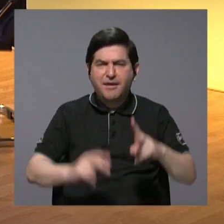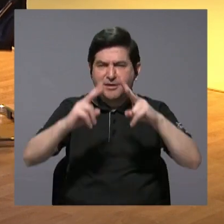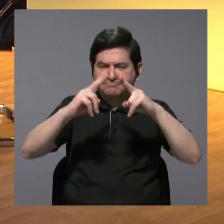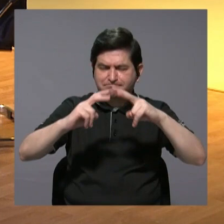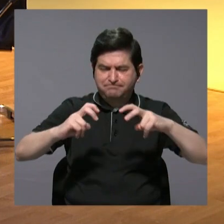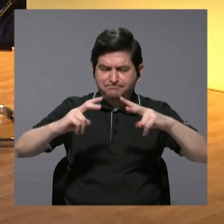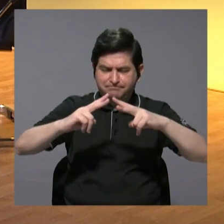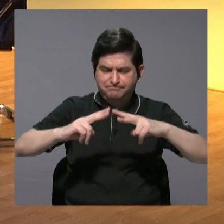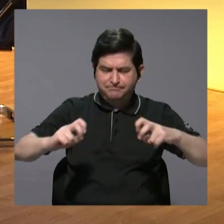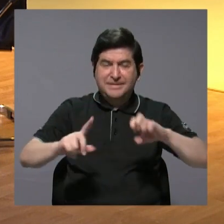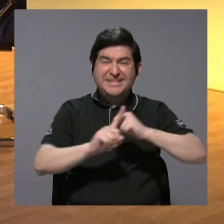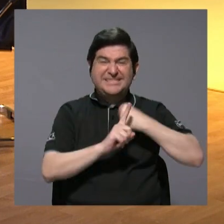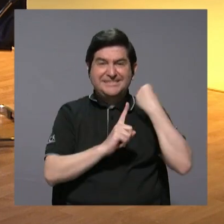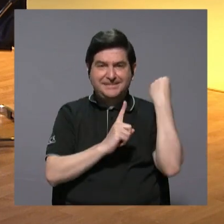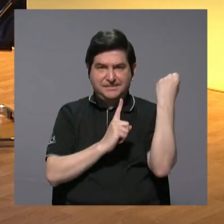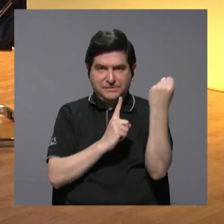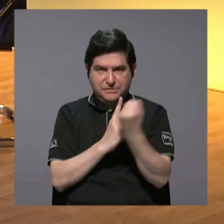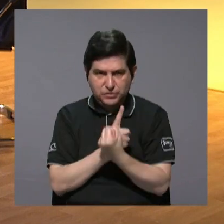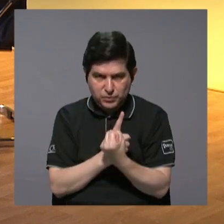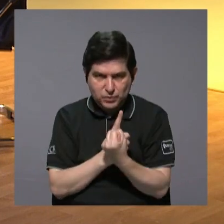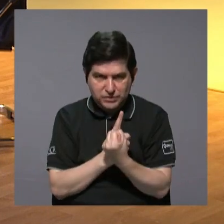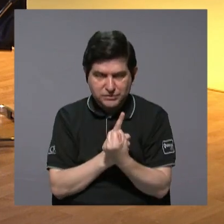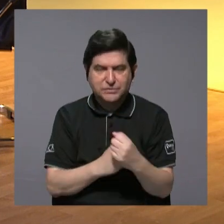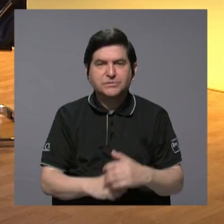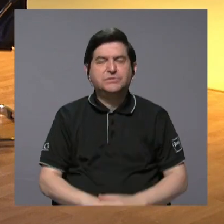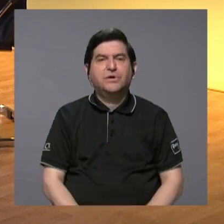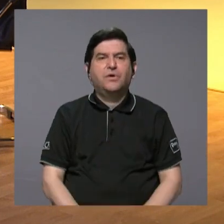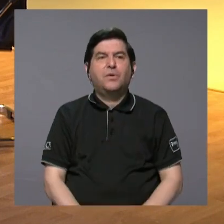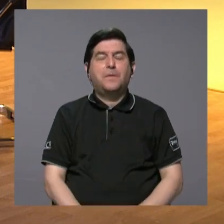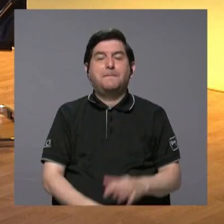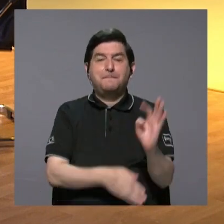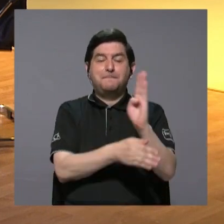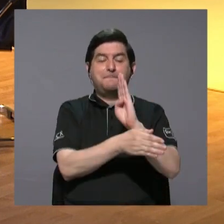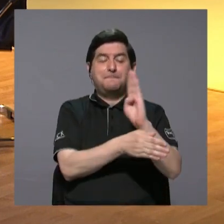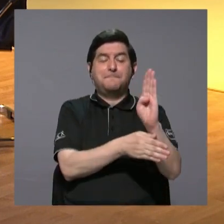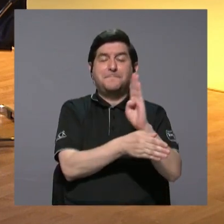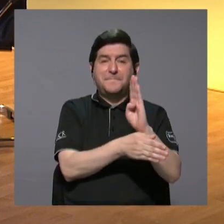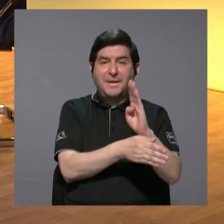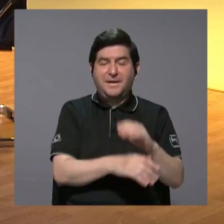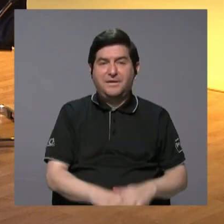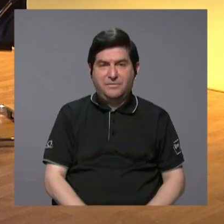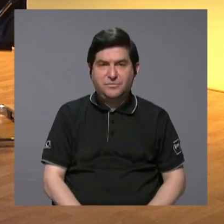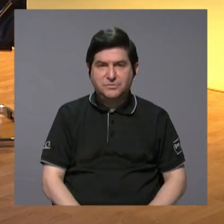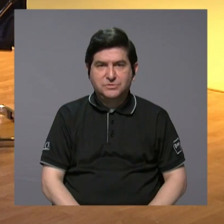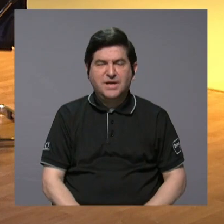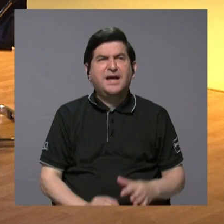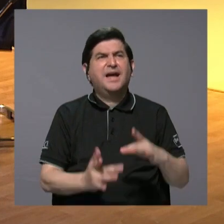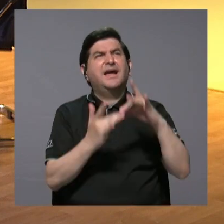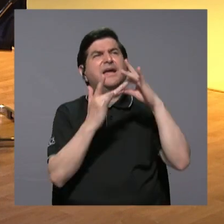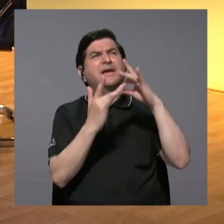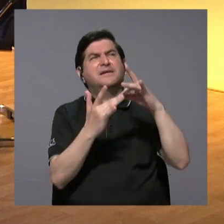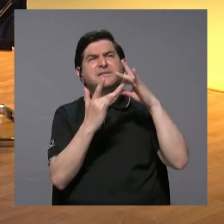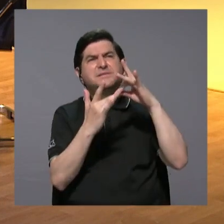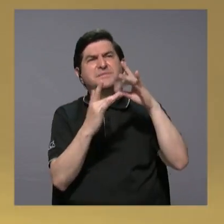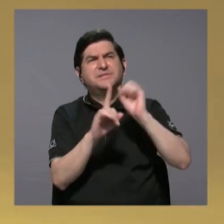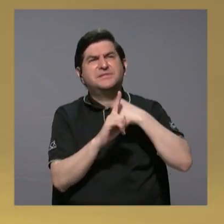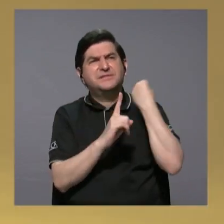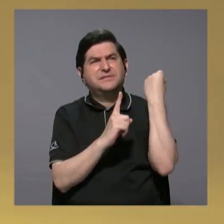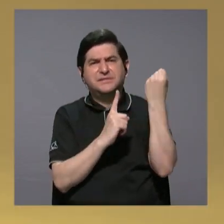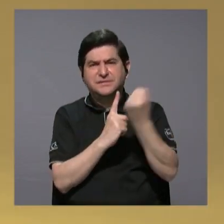análisis de la situación de la banca, sobre todo a nivel